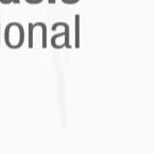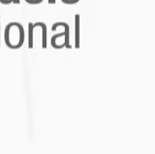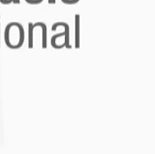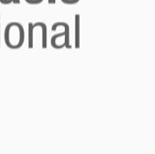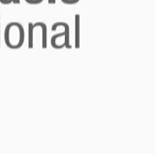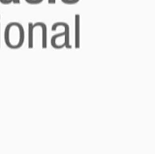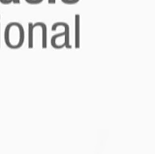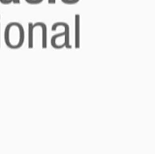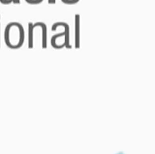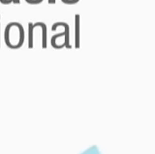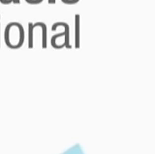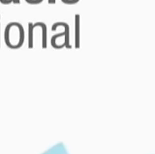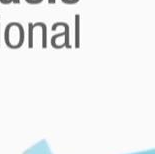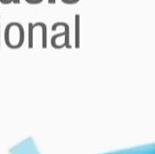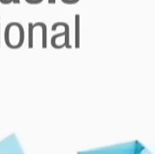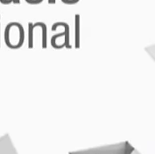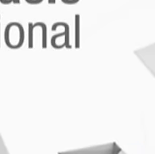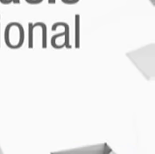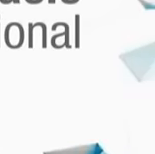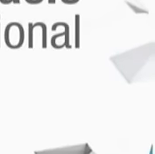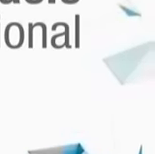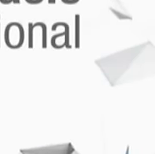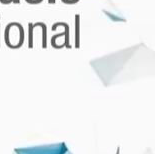Inicio de espacio promocional.